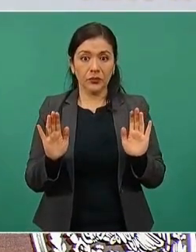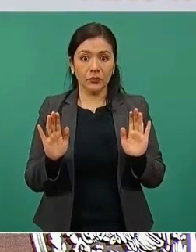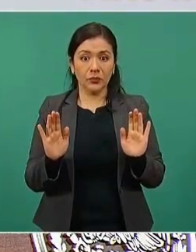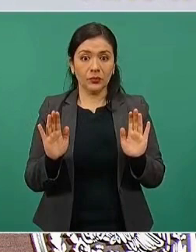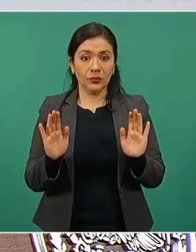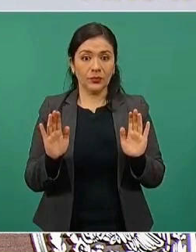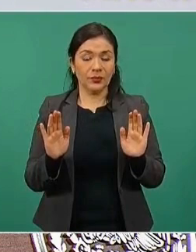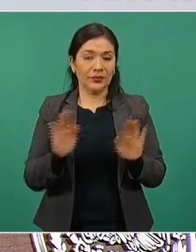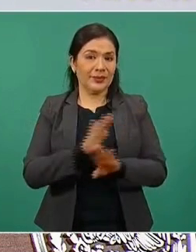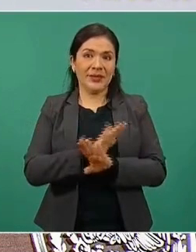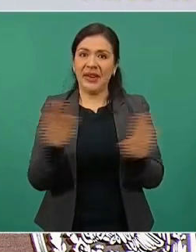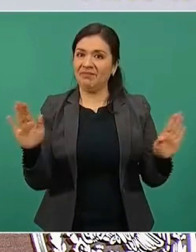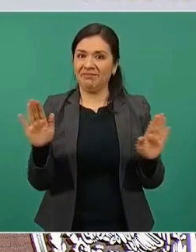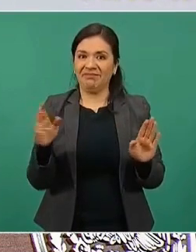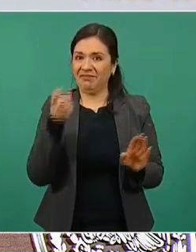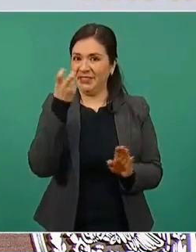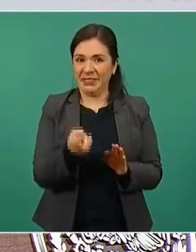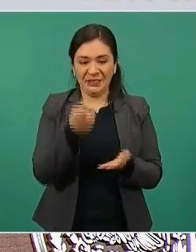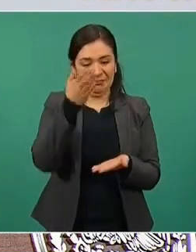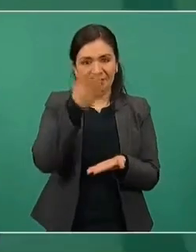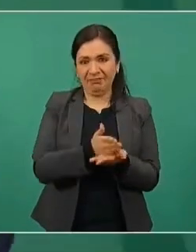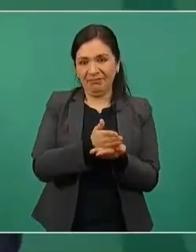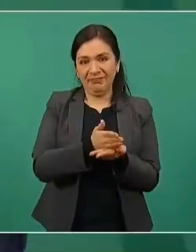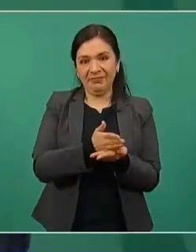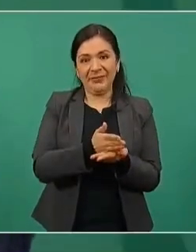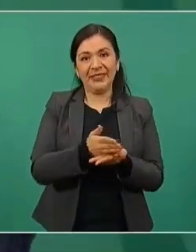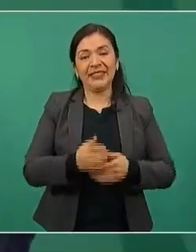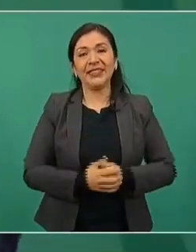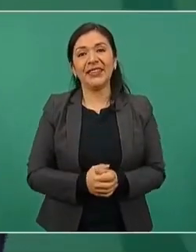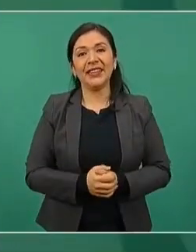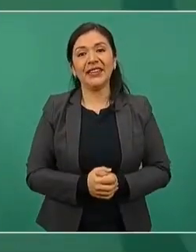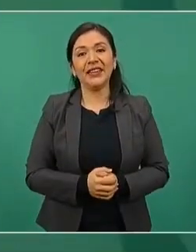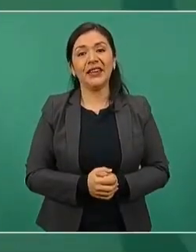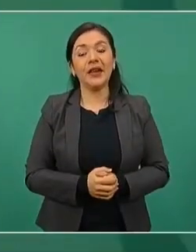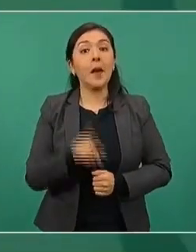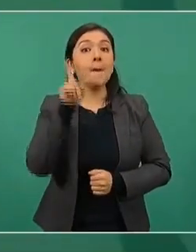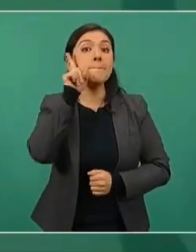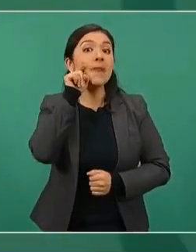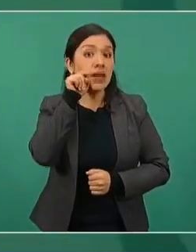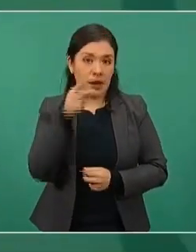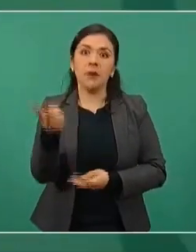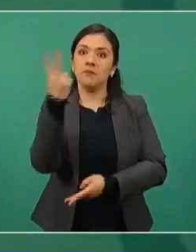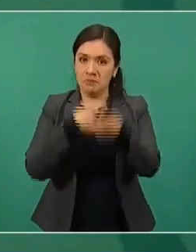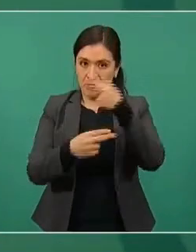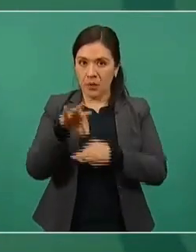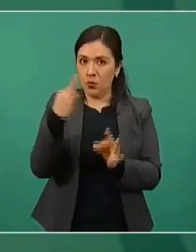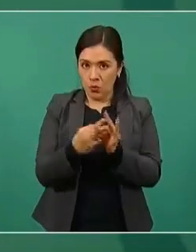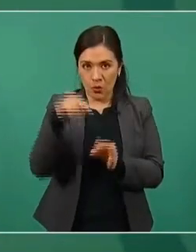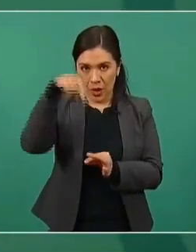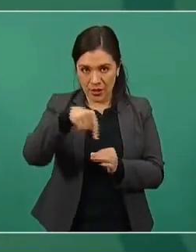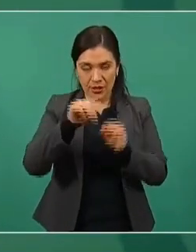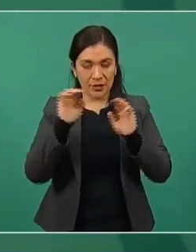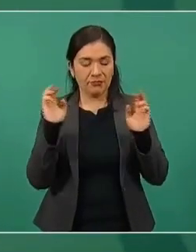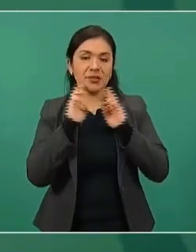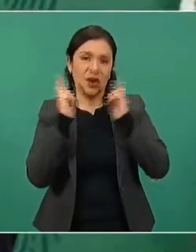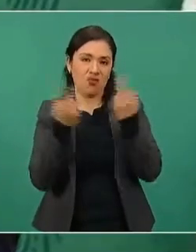Nos vamos a rayar. Mañana sí estamos.